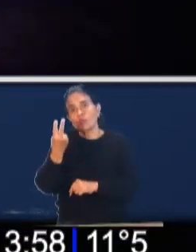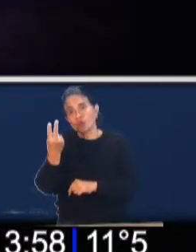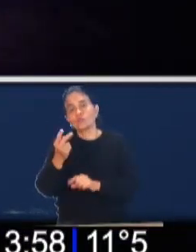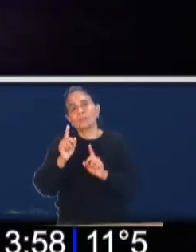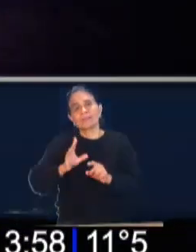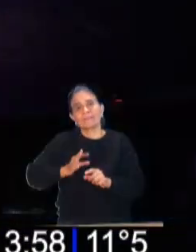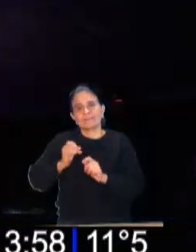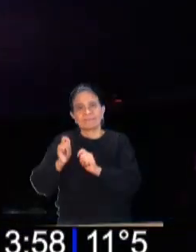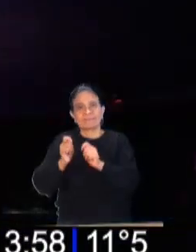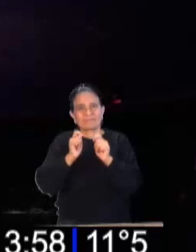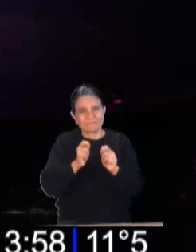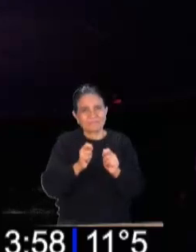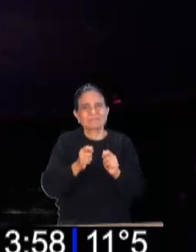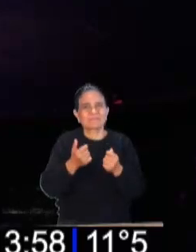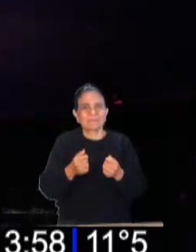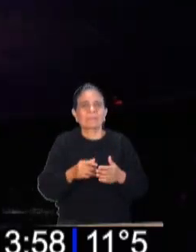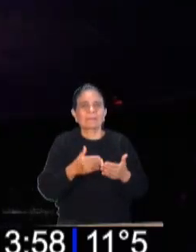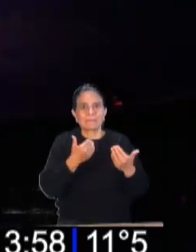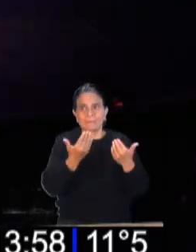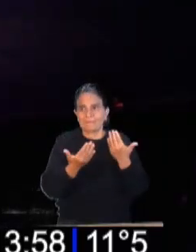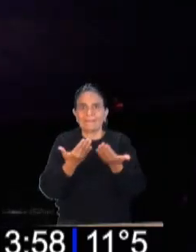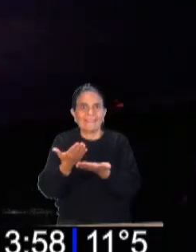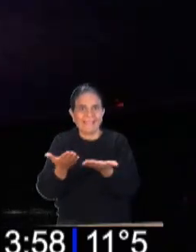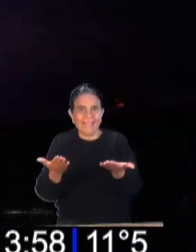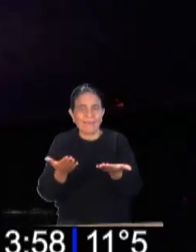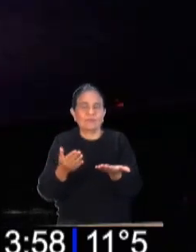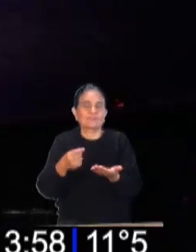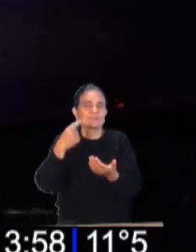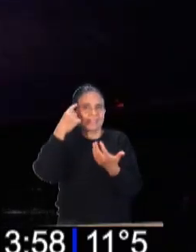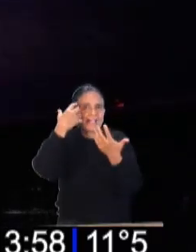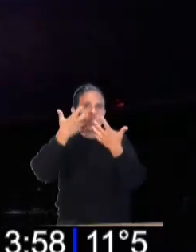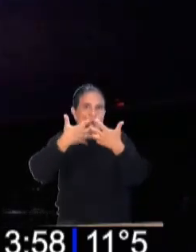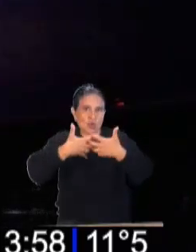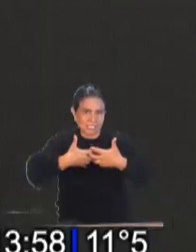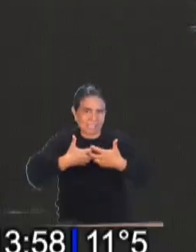que es un dispositivo tecnológico para acompañarlos también en su desempeño profesional.